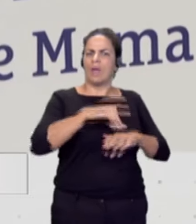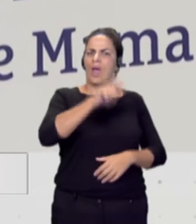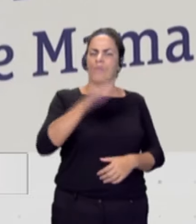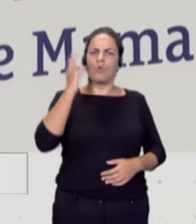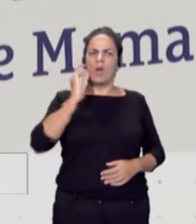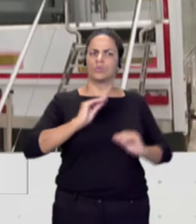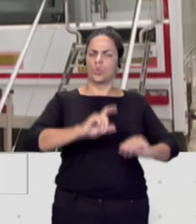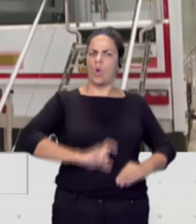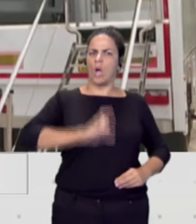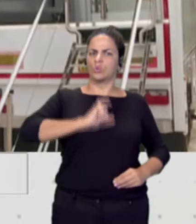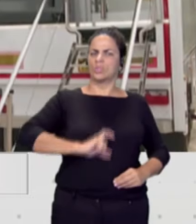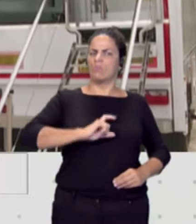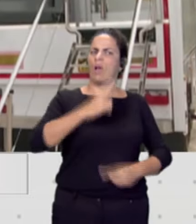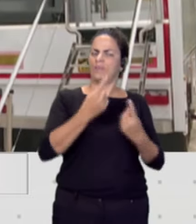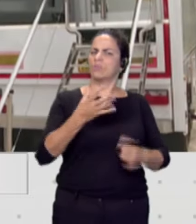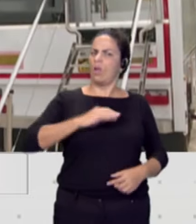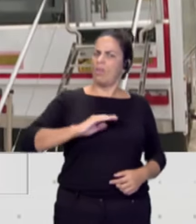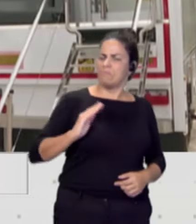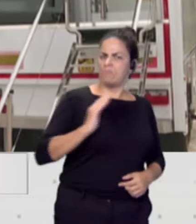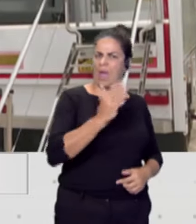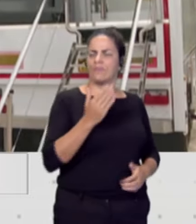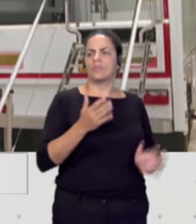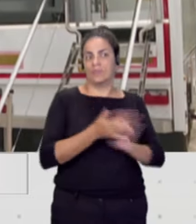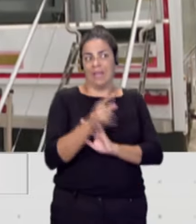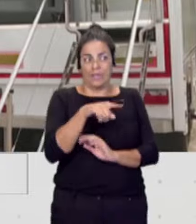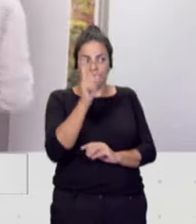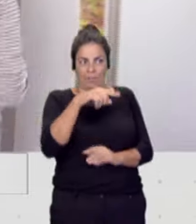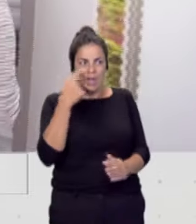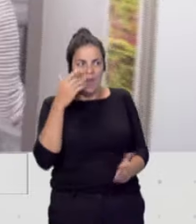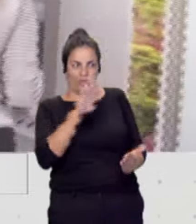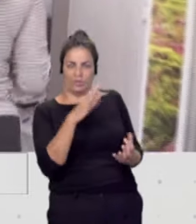mucha mella. También hay que afrontar ese aspecto en particular, ¿no?